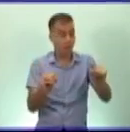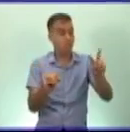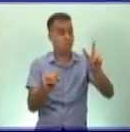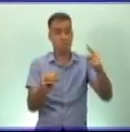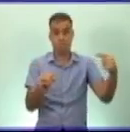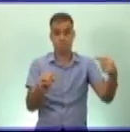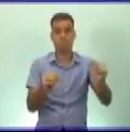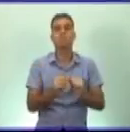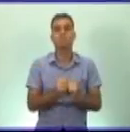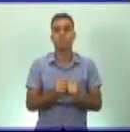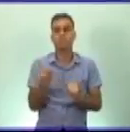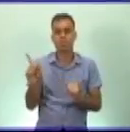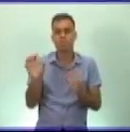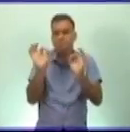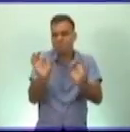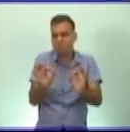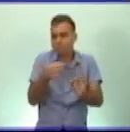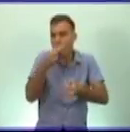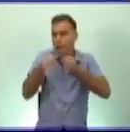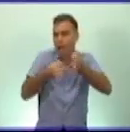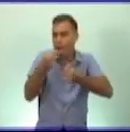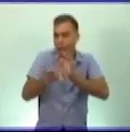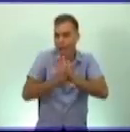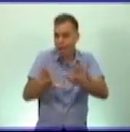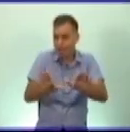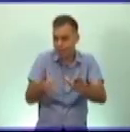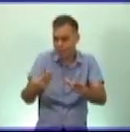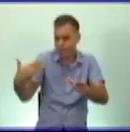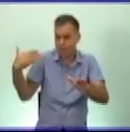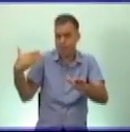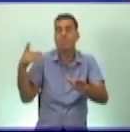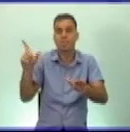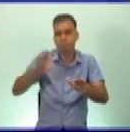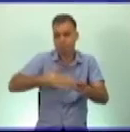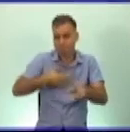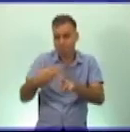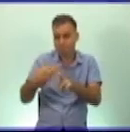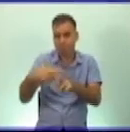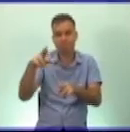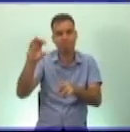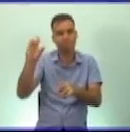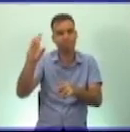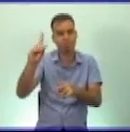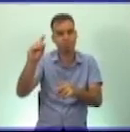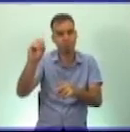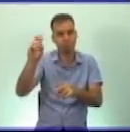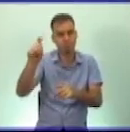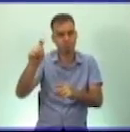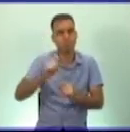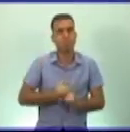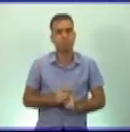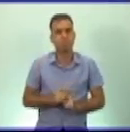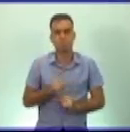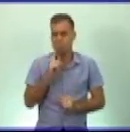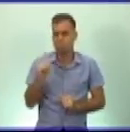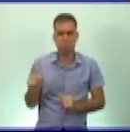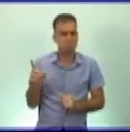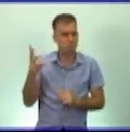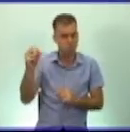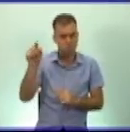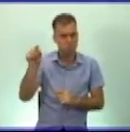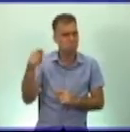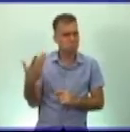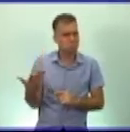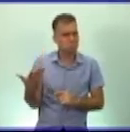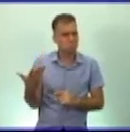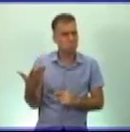reafirma lo que nos habían planteado de que es una reacción de redox. Ahora bien, esa variación en los números de oxidación, ¿por